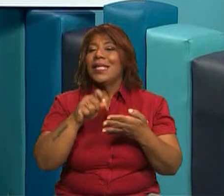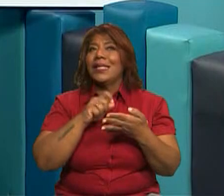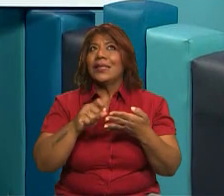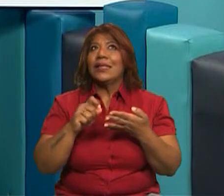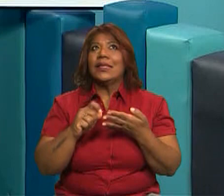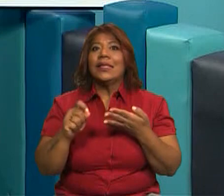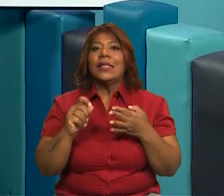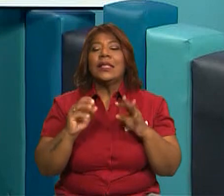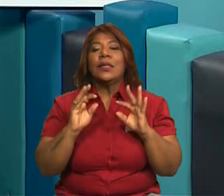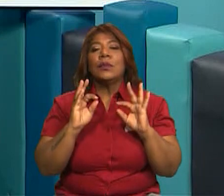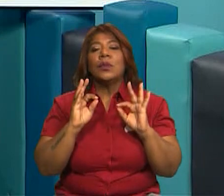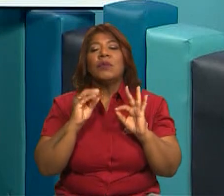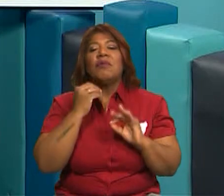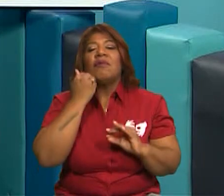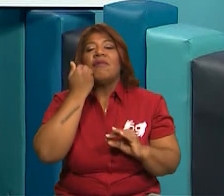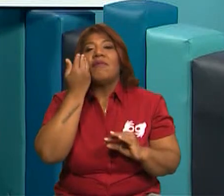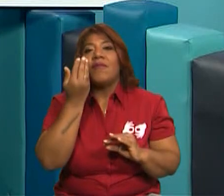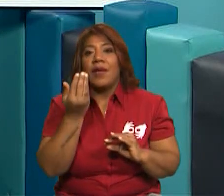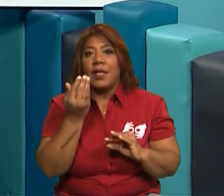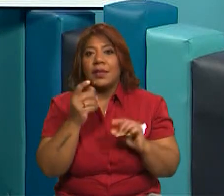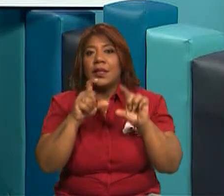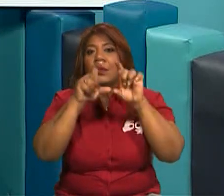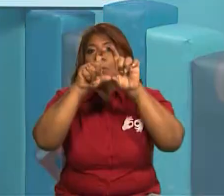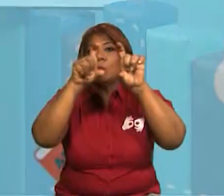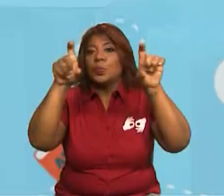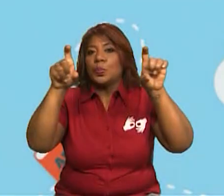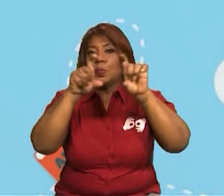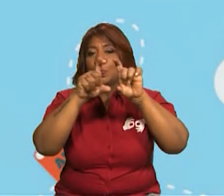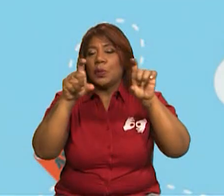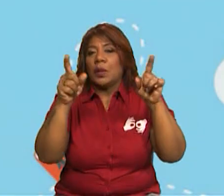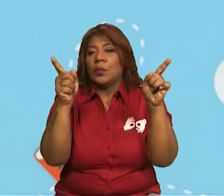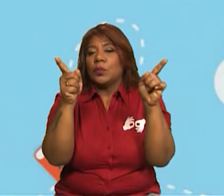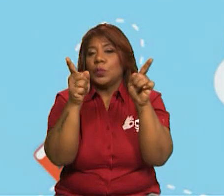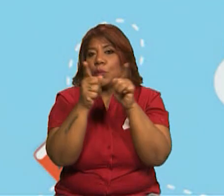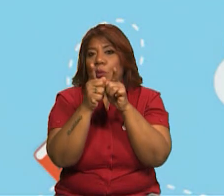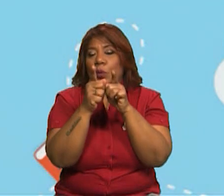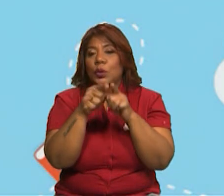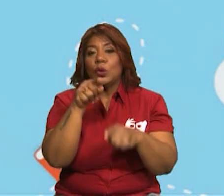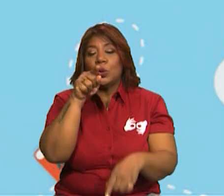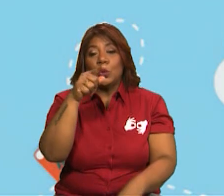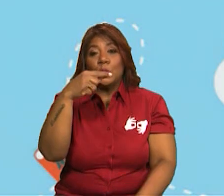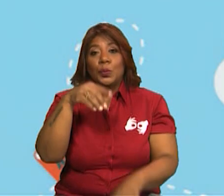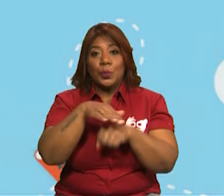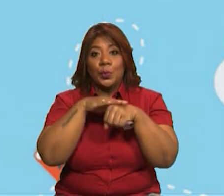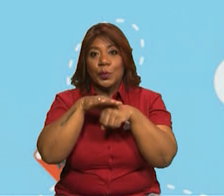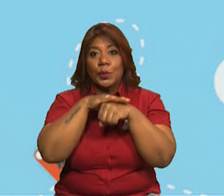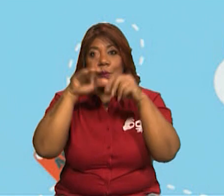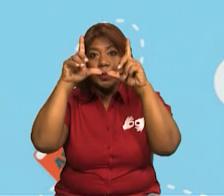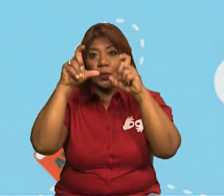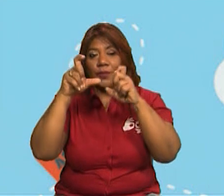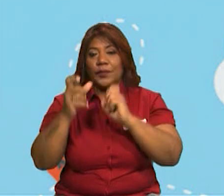sencillos. Tomen una captura de pantalla para que sigan autoevaluándose.